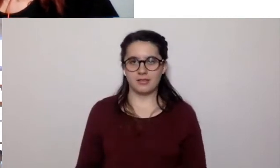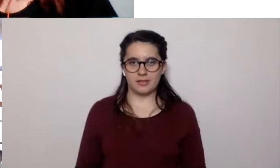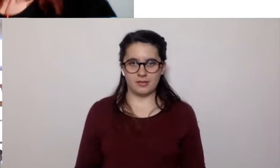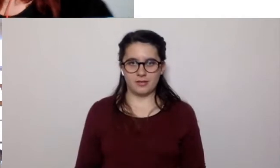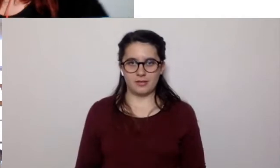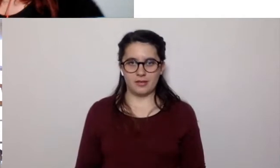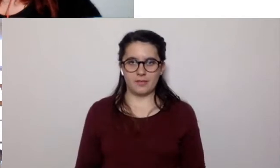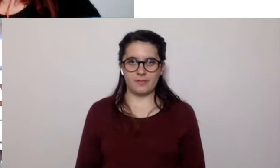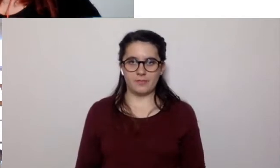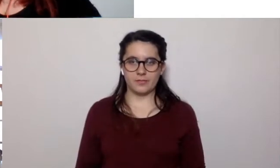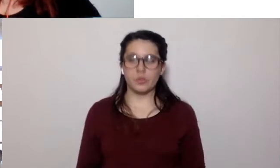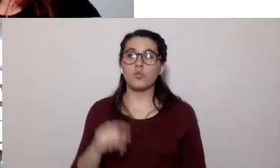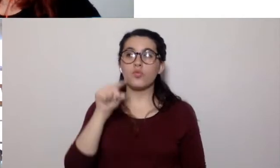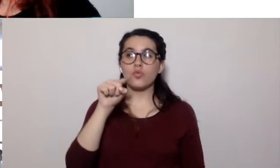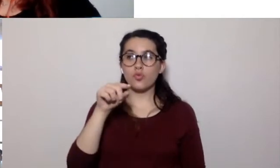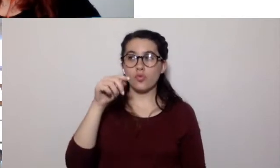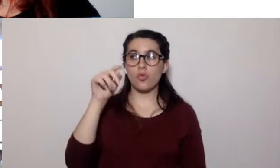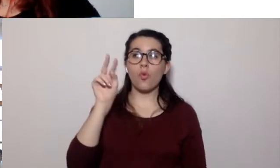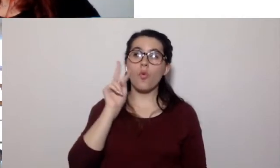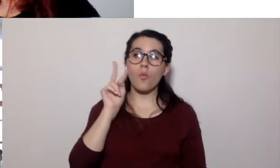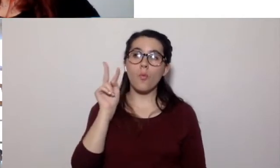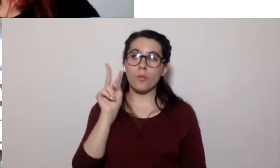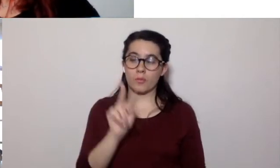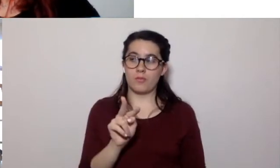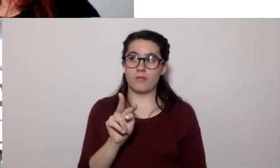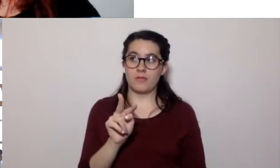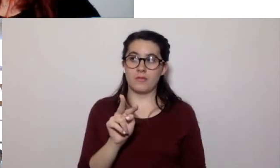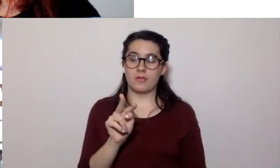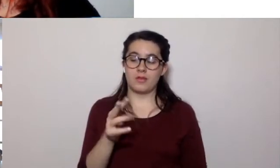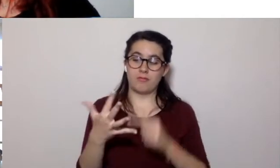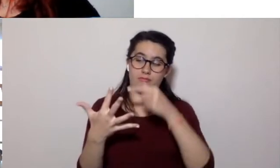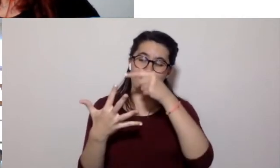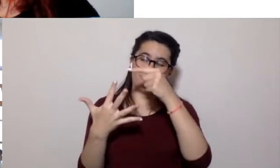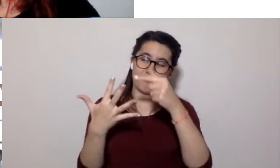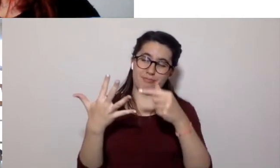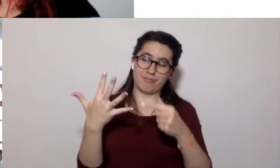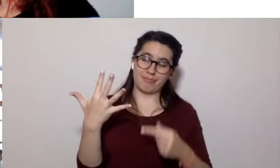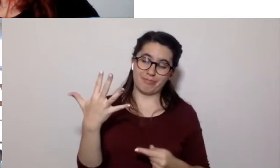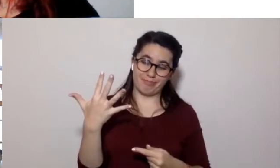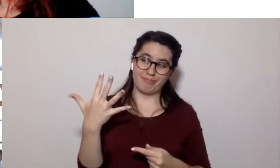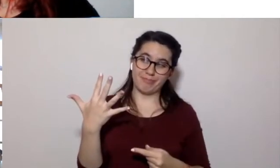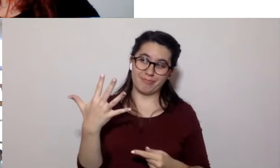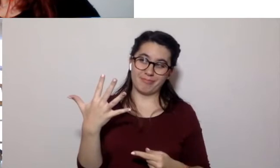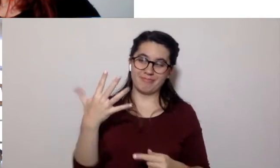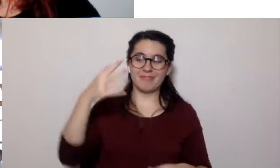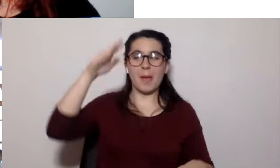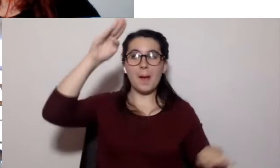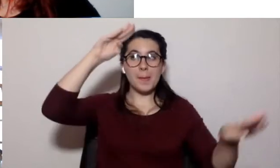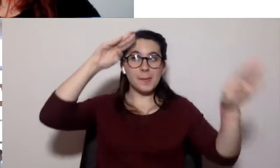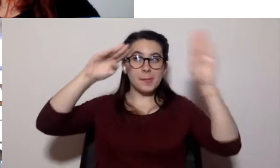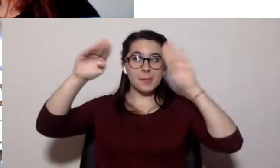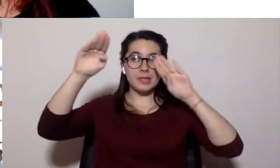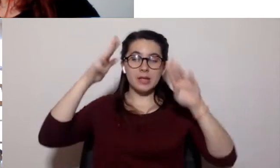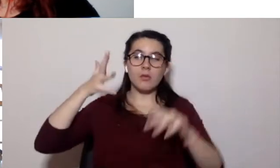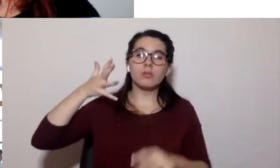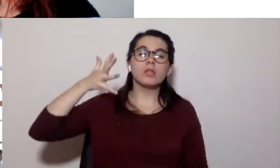Y si te fijas, todos estos que te acabo de decir tienen que ver con pensar en el futuro